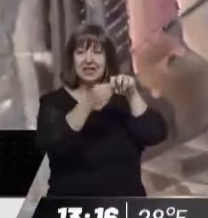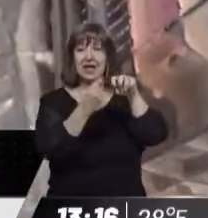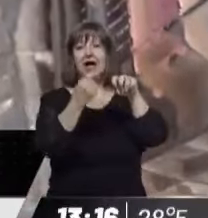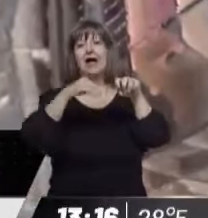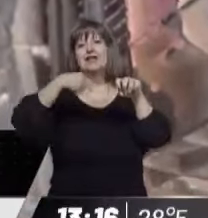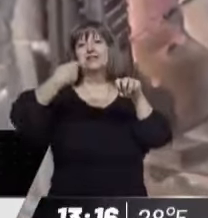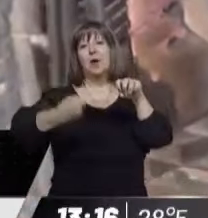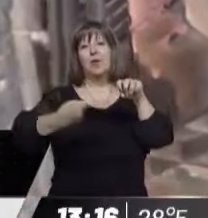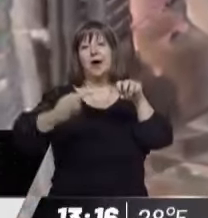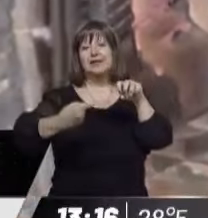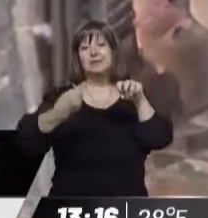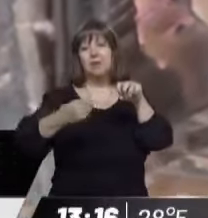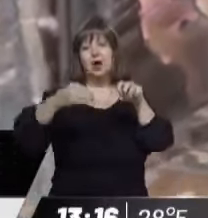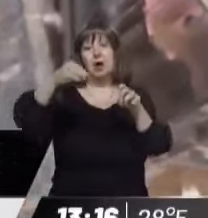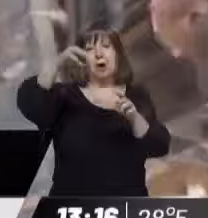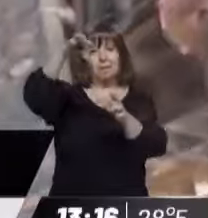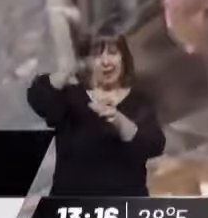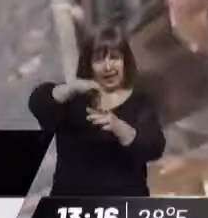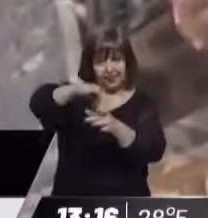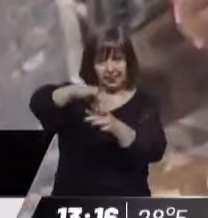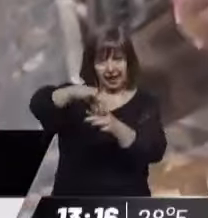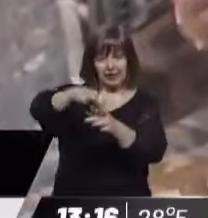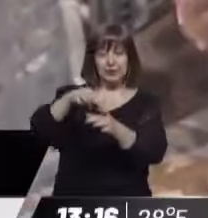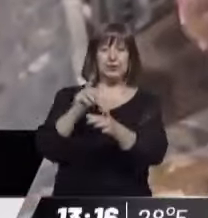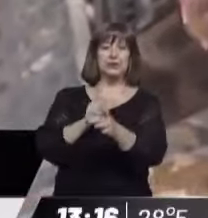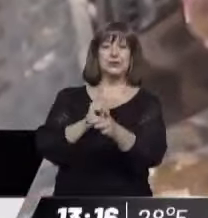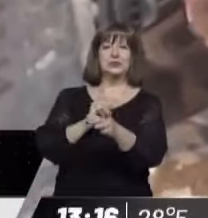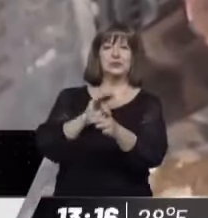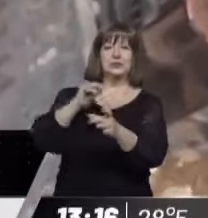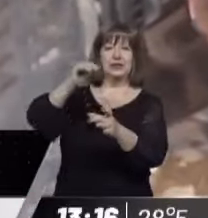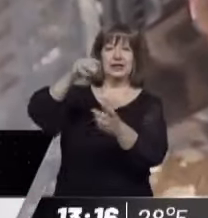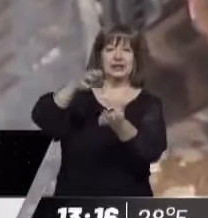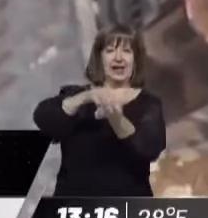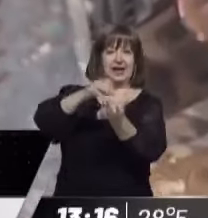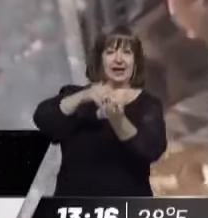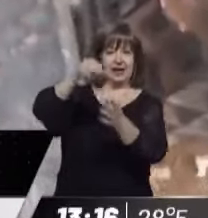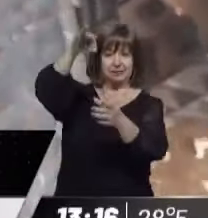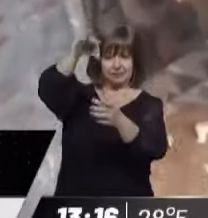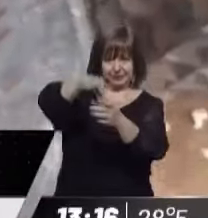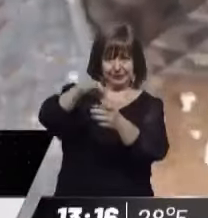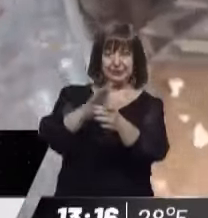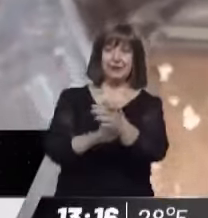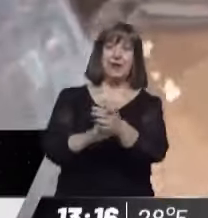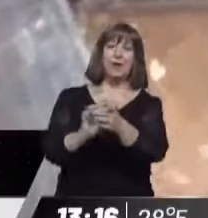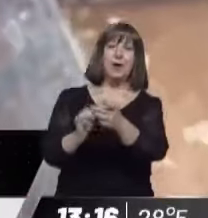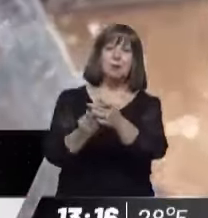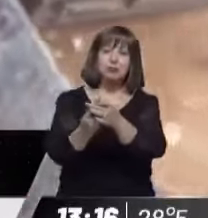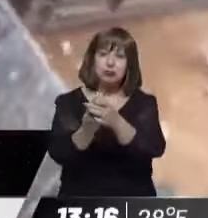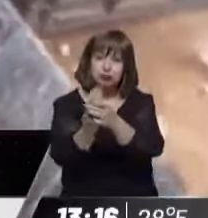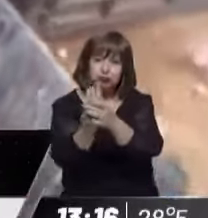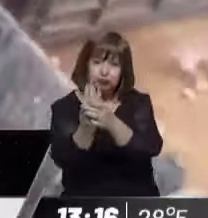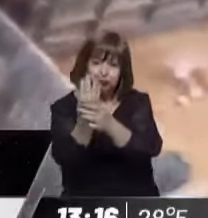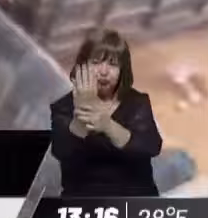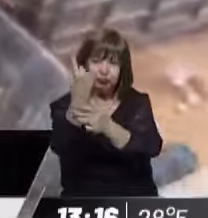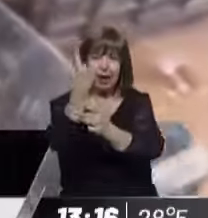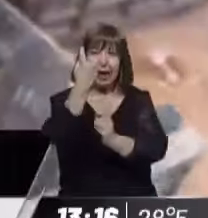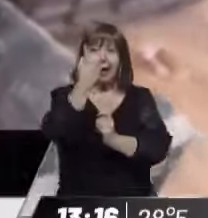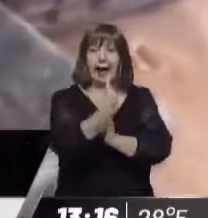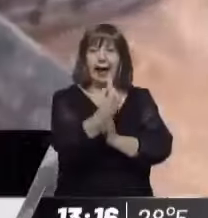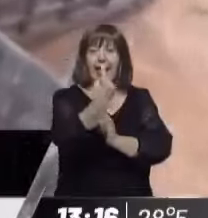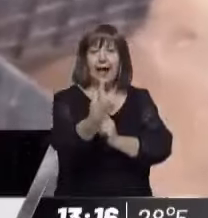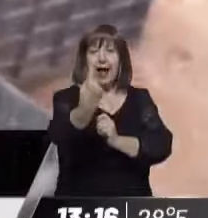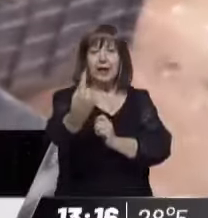planta de ajo, ya ves. Y cada dientecito va a ser una cabeza así de ajo. Fíjate que este trabajo, que es absolutamente